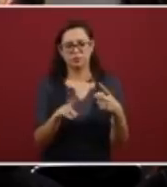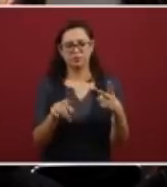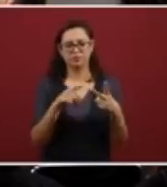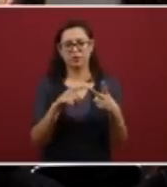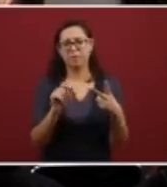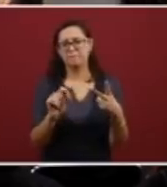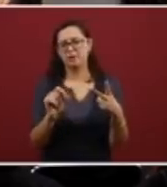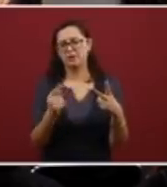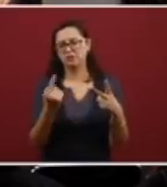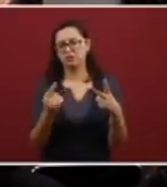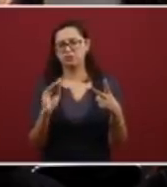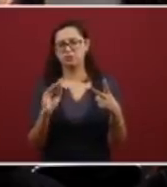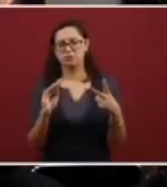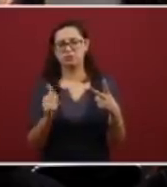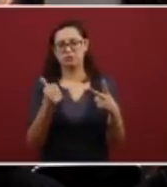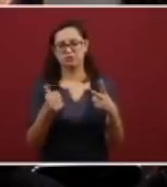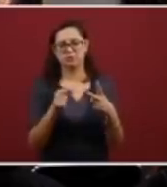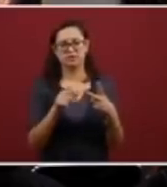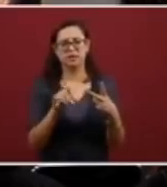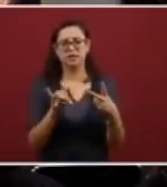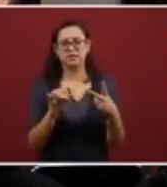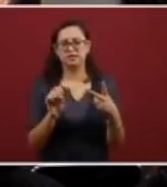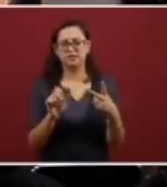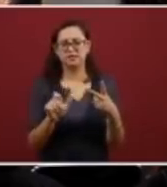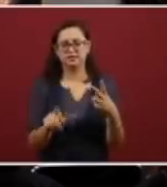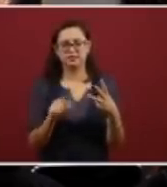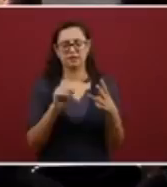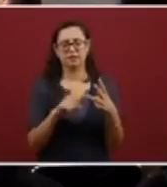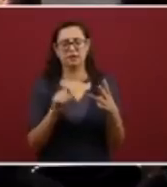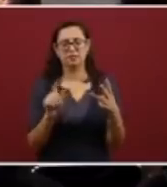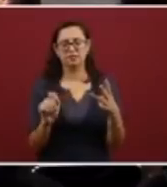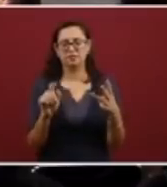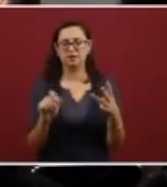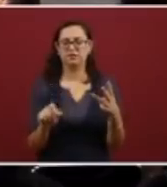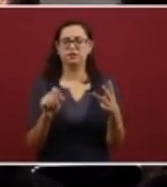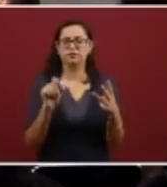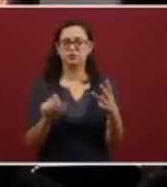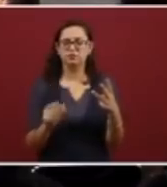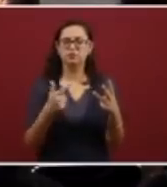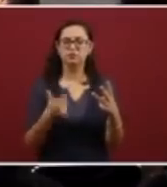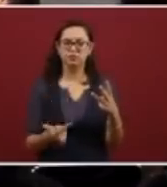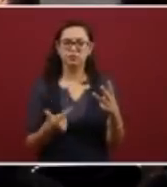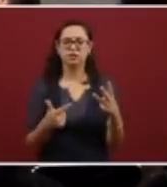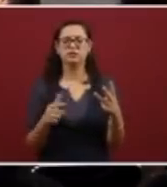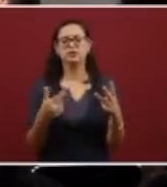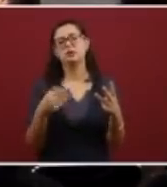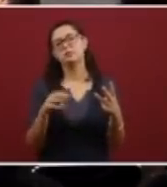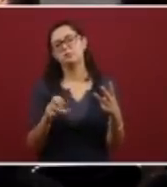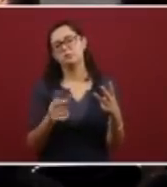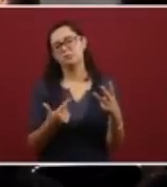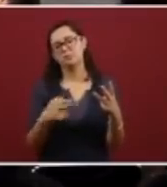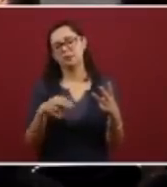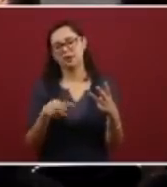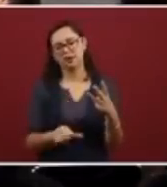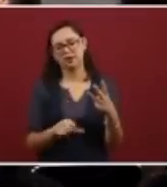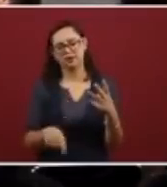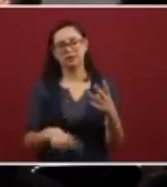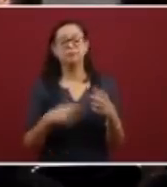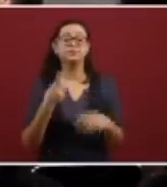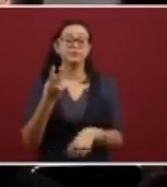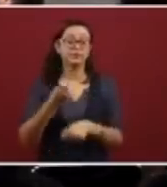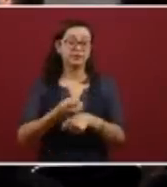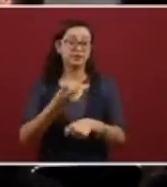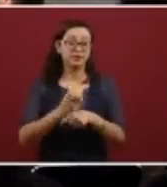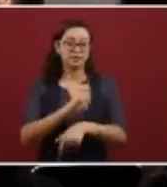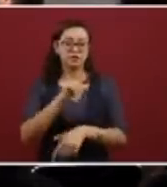96 por litro para el diesel 20 pesos con 7 centavos para la gasolina regular y el tercer lugar lo tienes